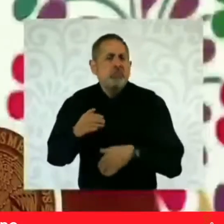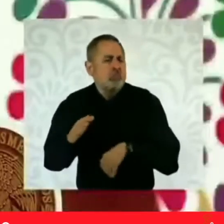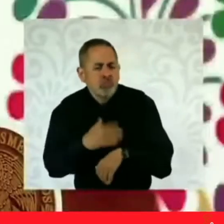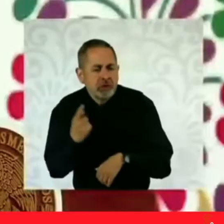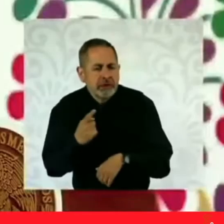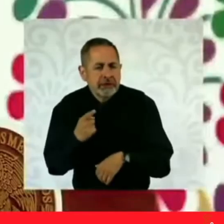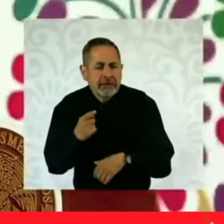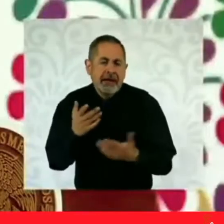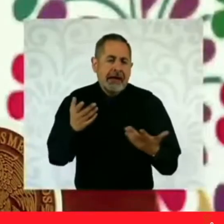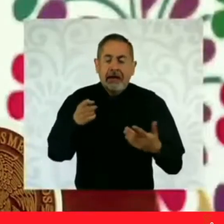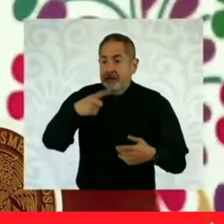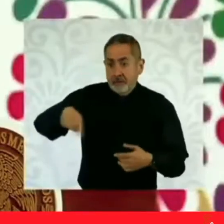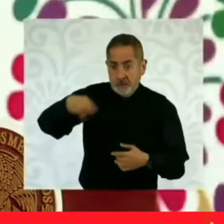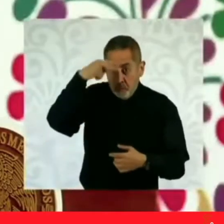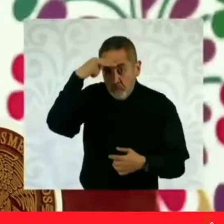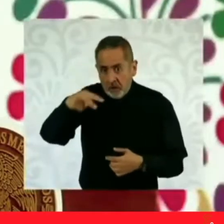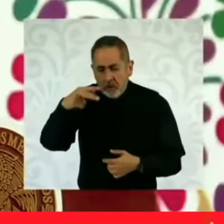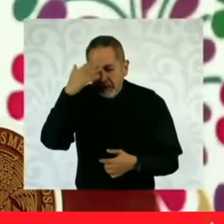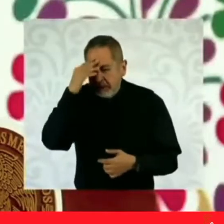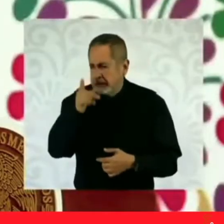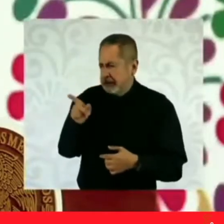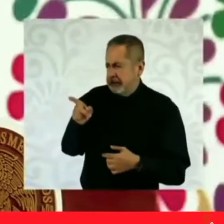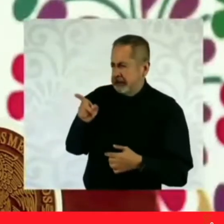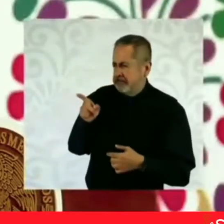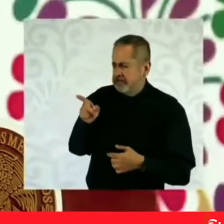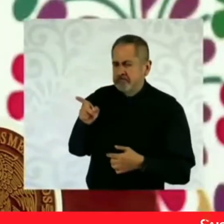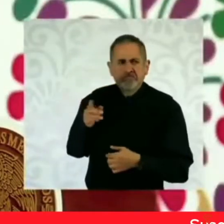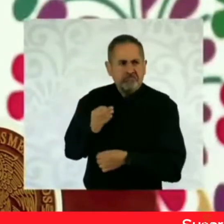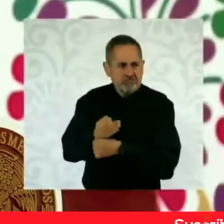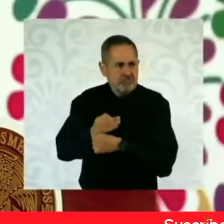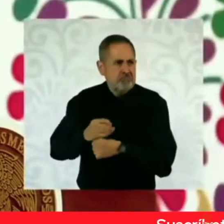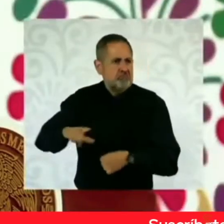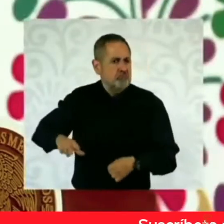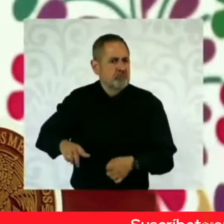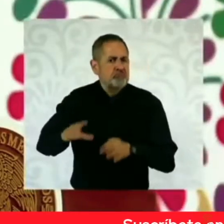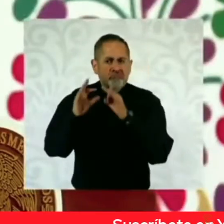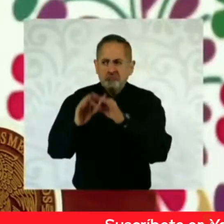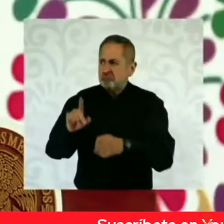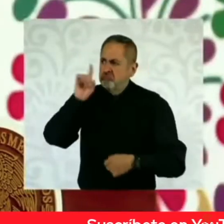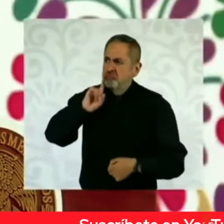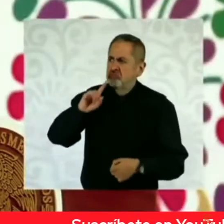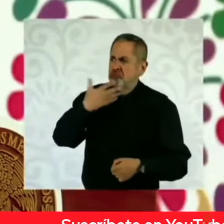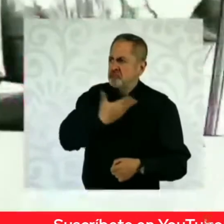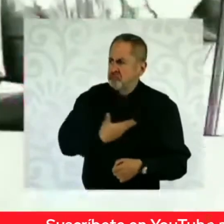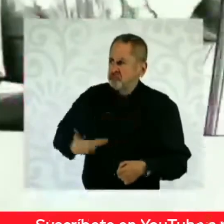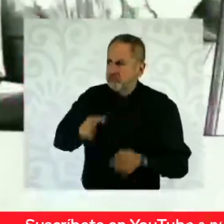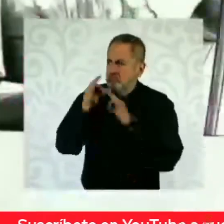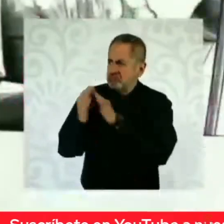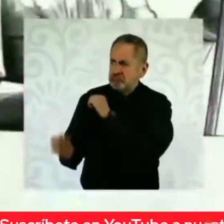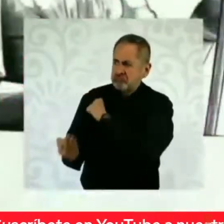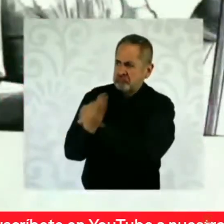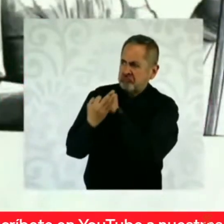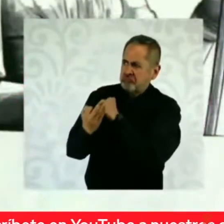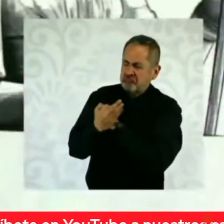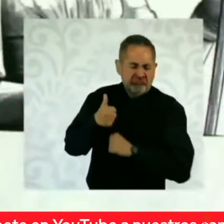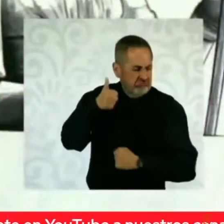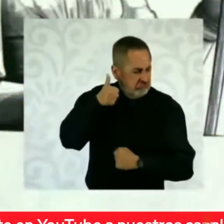de México sabe que tiene un gobierno y que tiene una presidenta que siempre va a estar de su